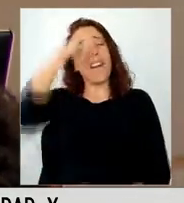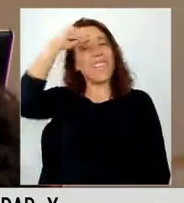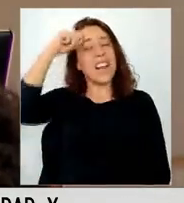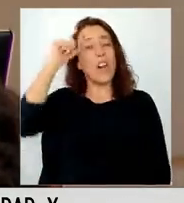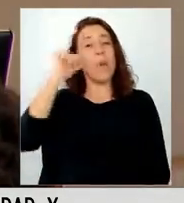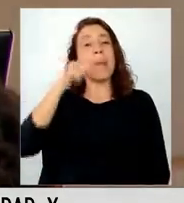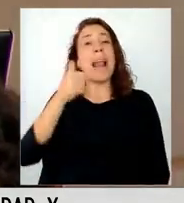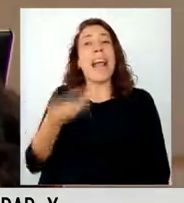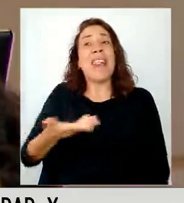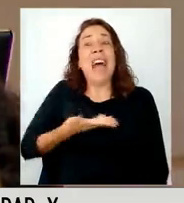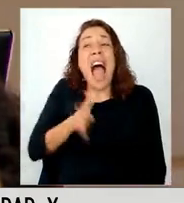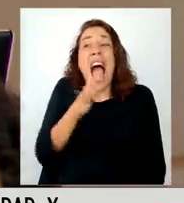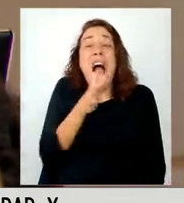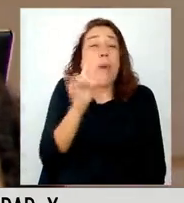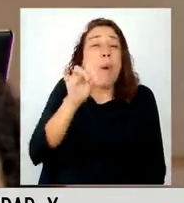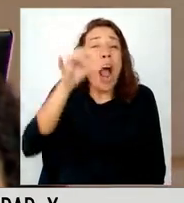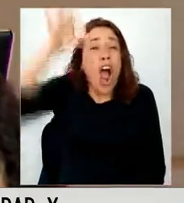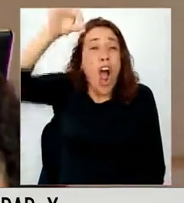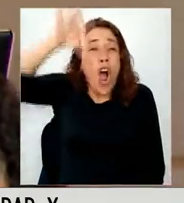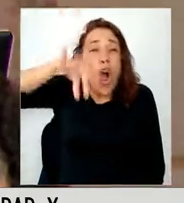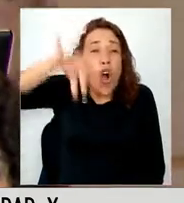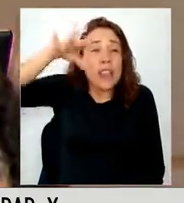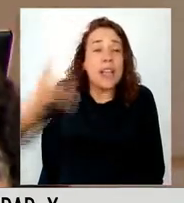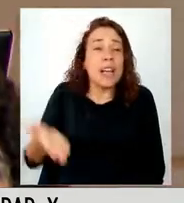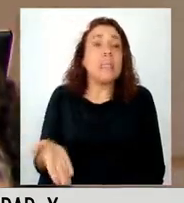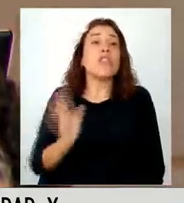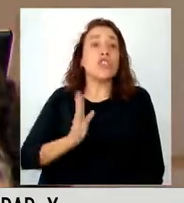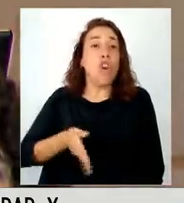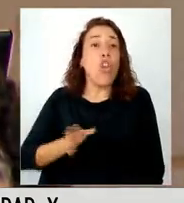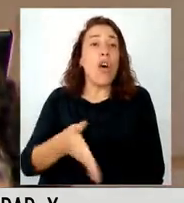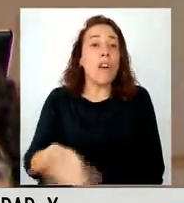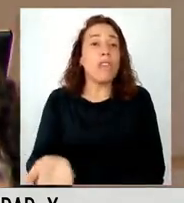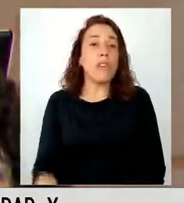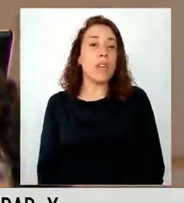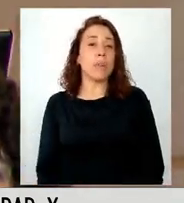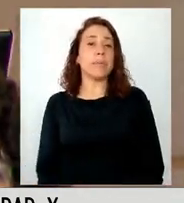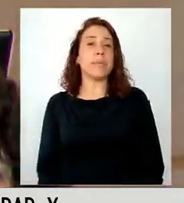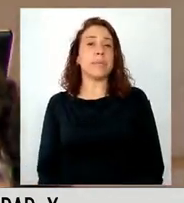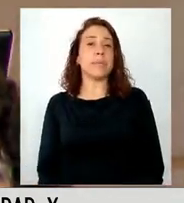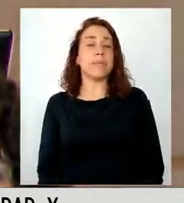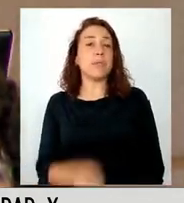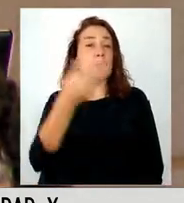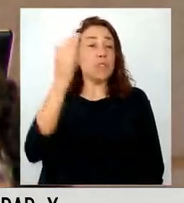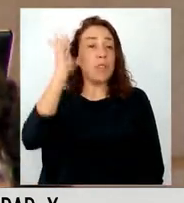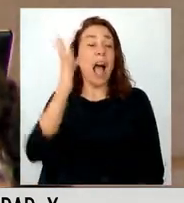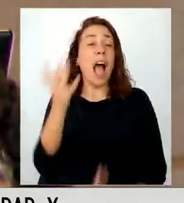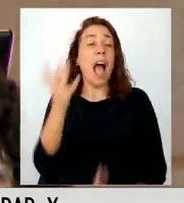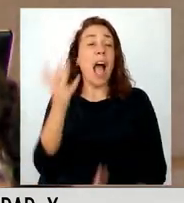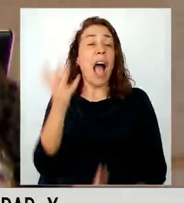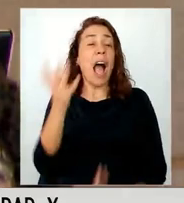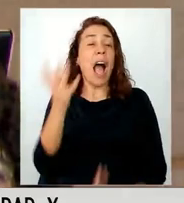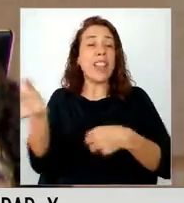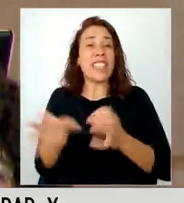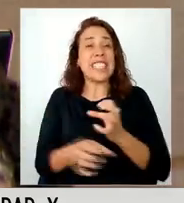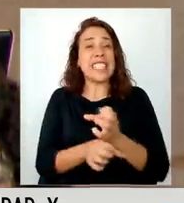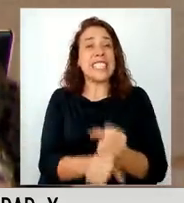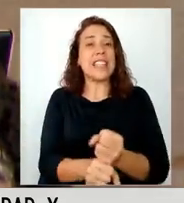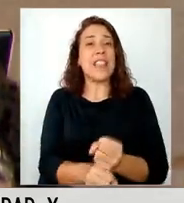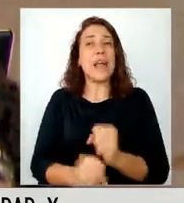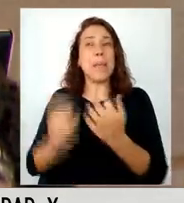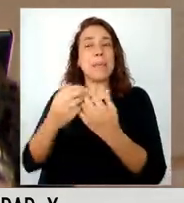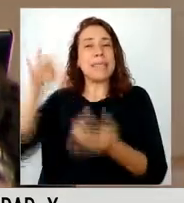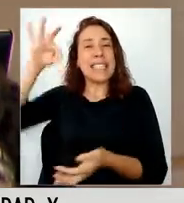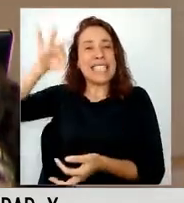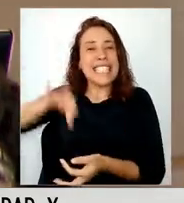eso sigue pasando y finalmente si no saben ustedes hay contratos extorsivo por parte de semillero de las grandes empresas